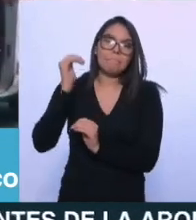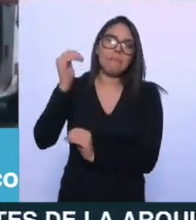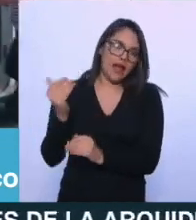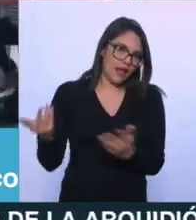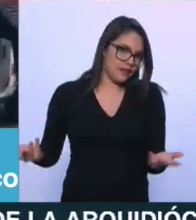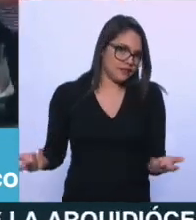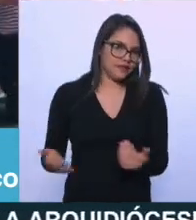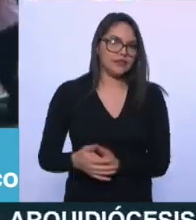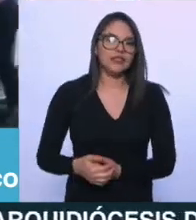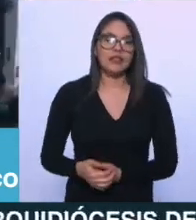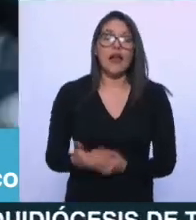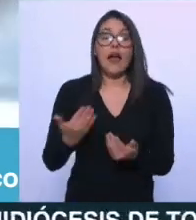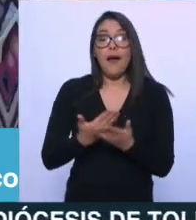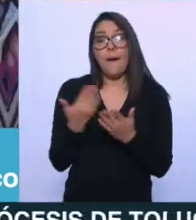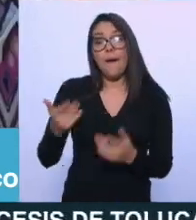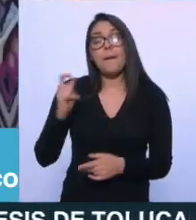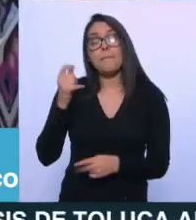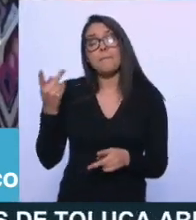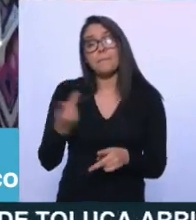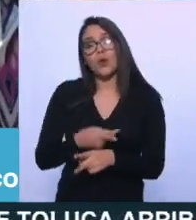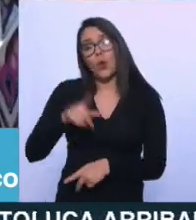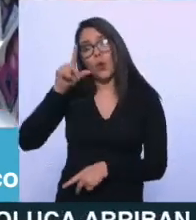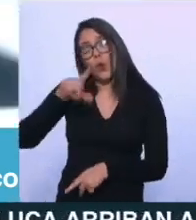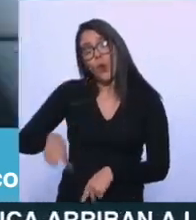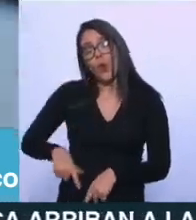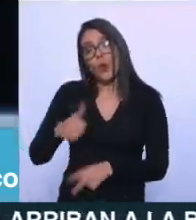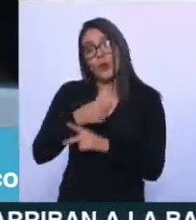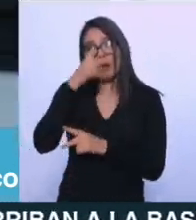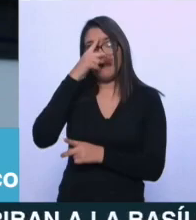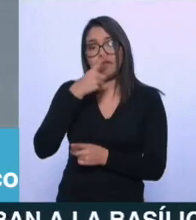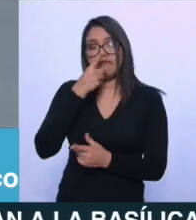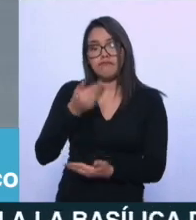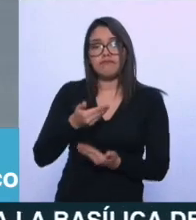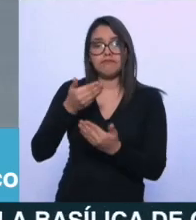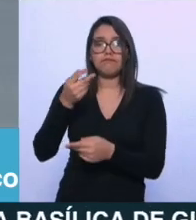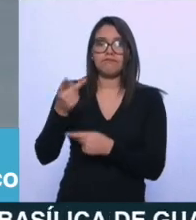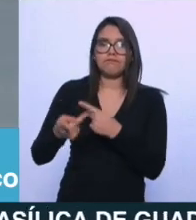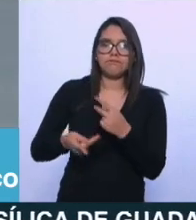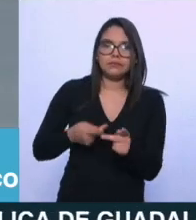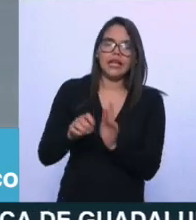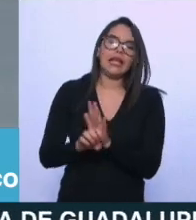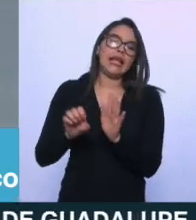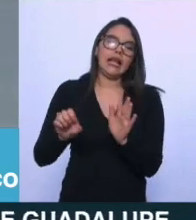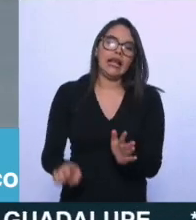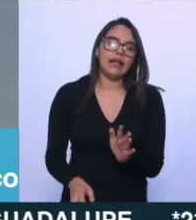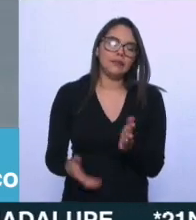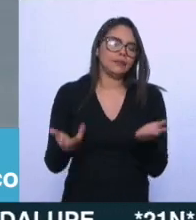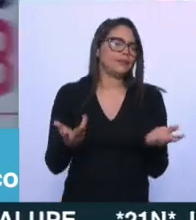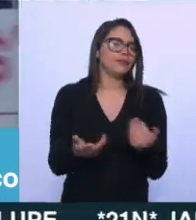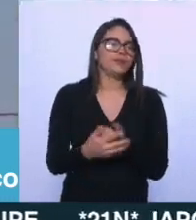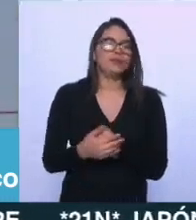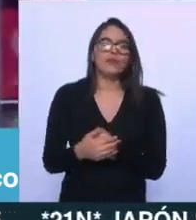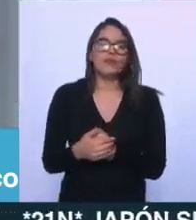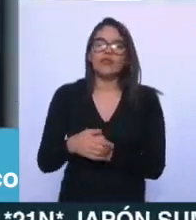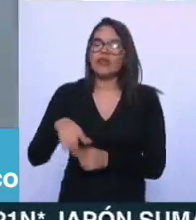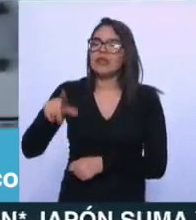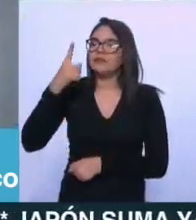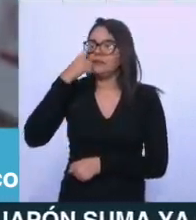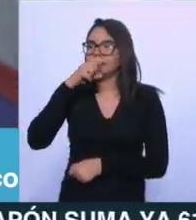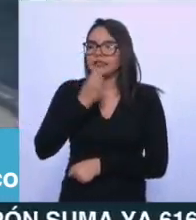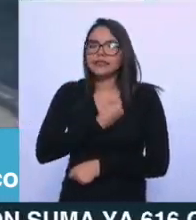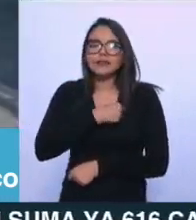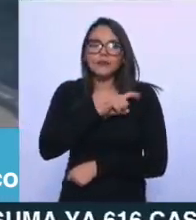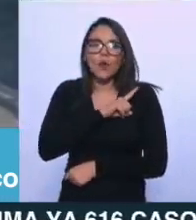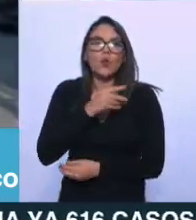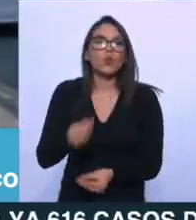está promoviendo ahorita el gobierno de la ciudad y me parece fantástico. La situación en la cual trabajan los operadores pues es